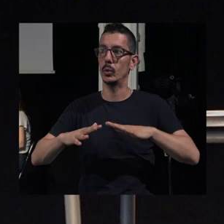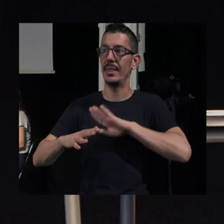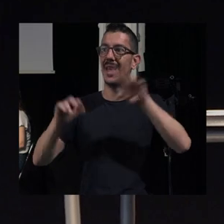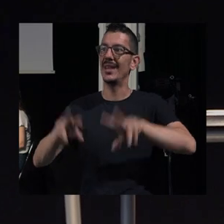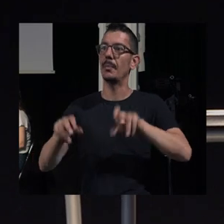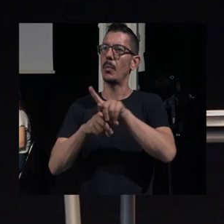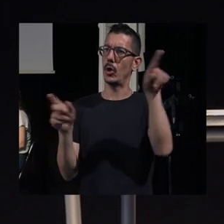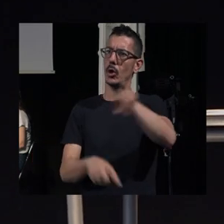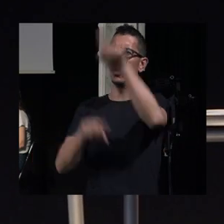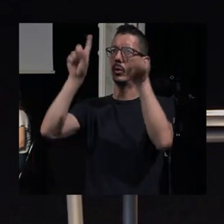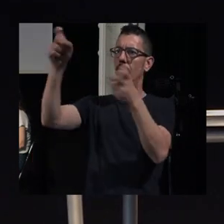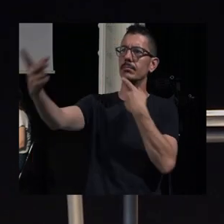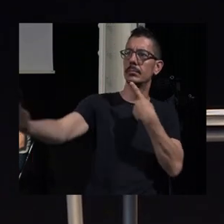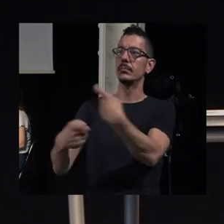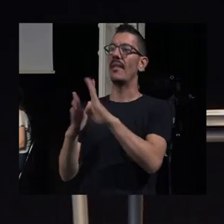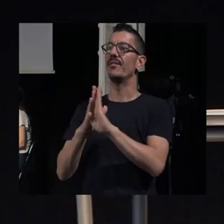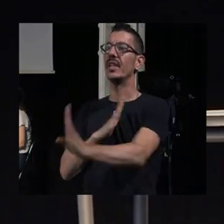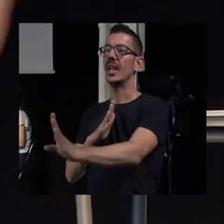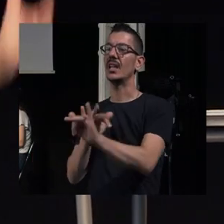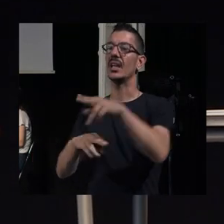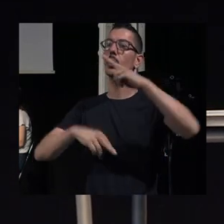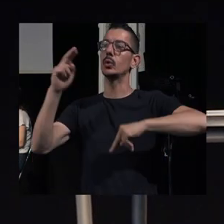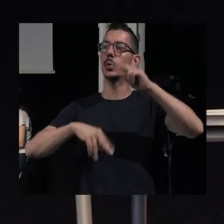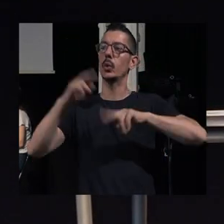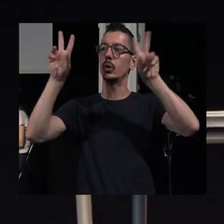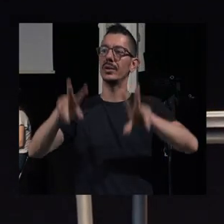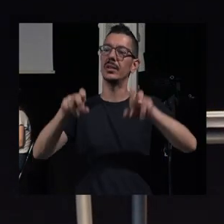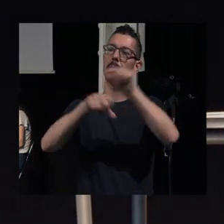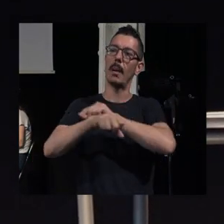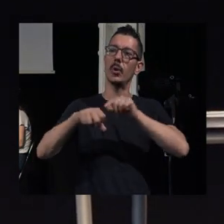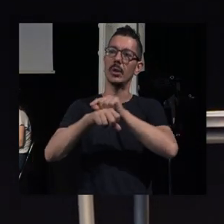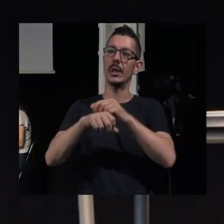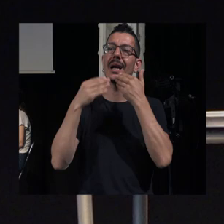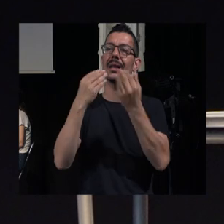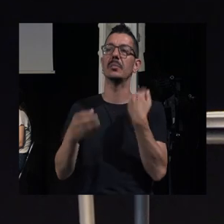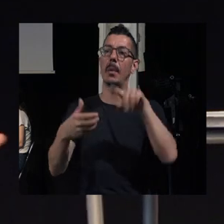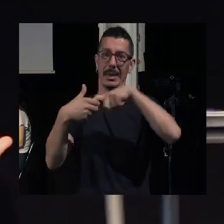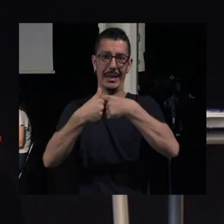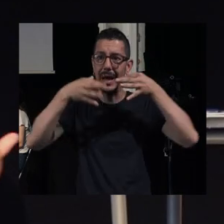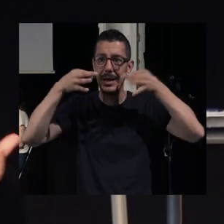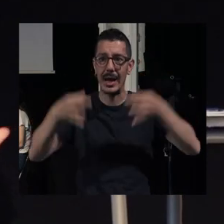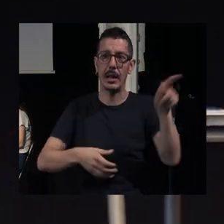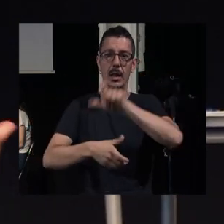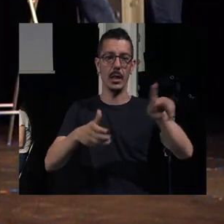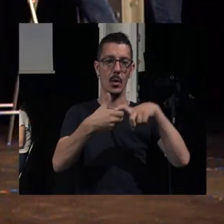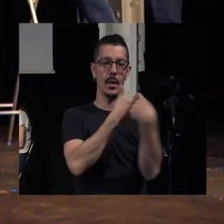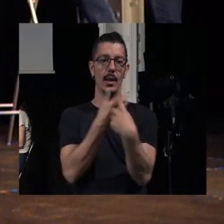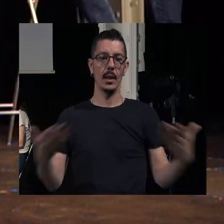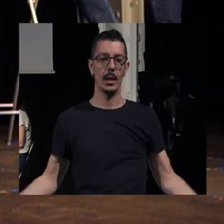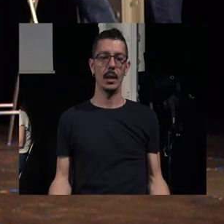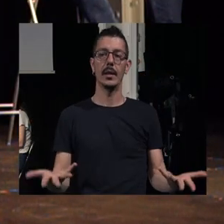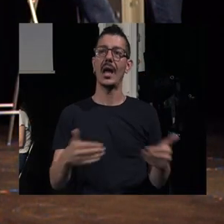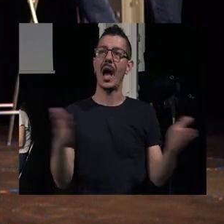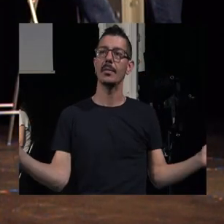de interpelación directa y de construcción de lo político a través de la participación real de la ciudadanía y de una